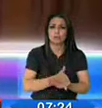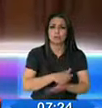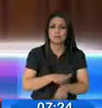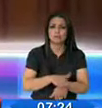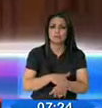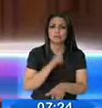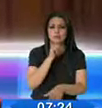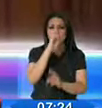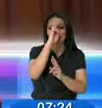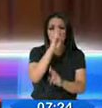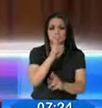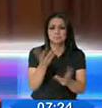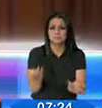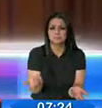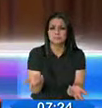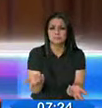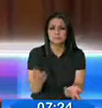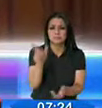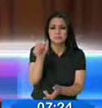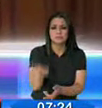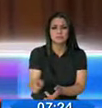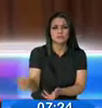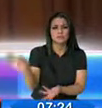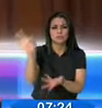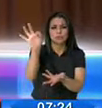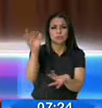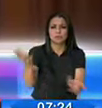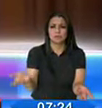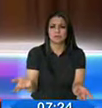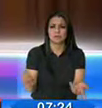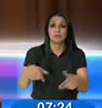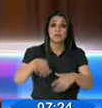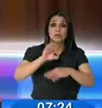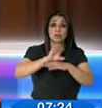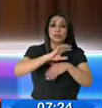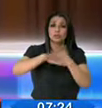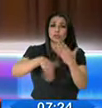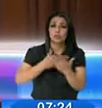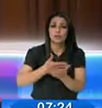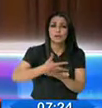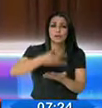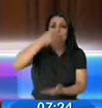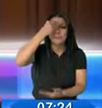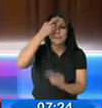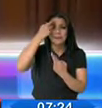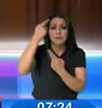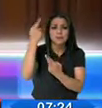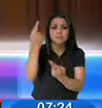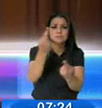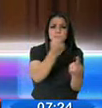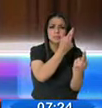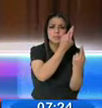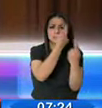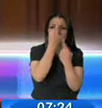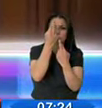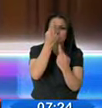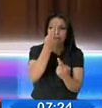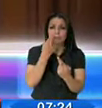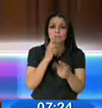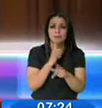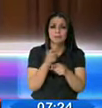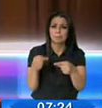falta de respeto primero de la persona que presentaba. En el Ecuador todos tenemos que aprendernos a respetar por muchas